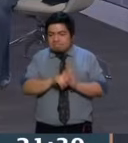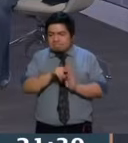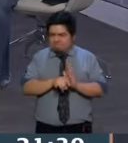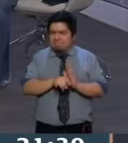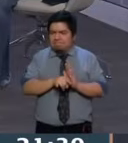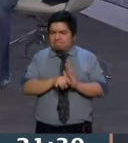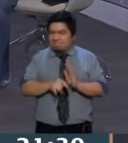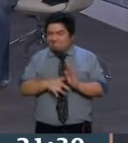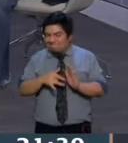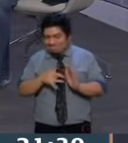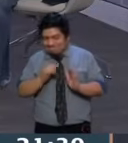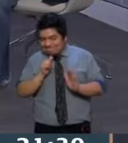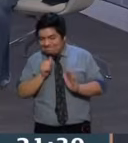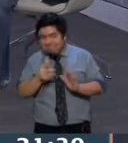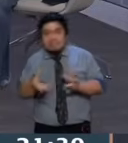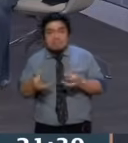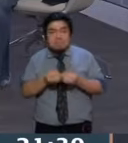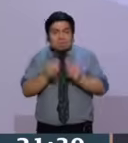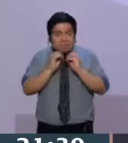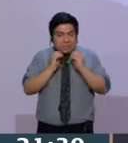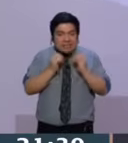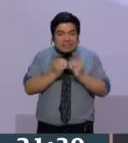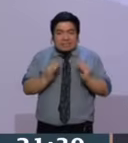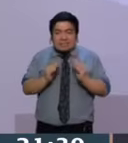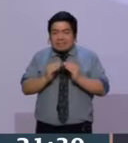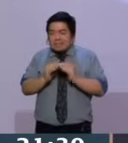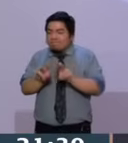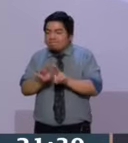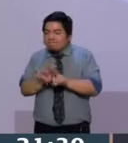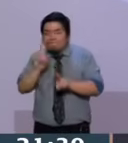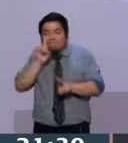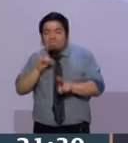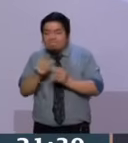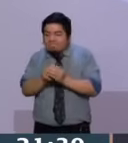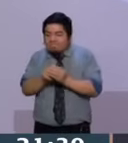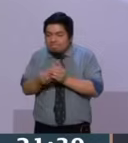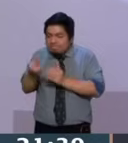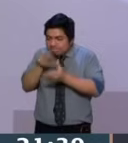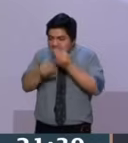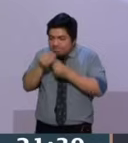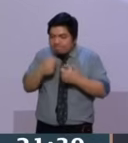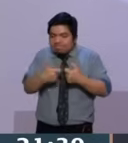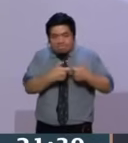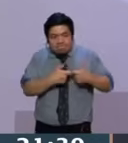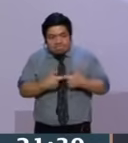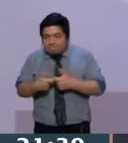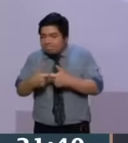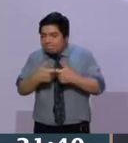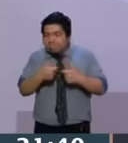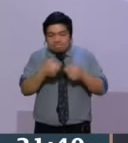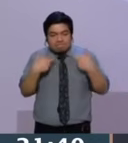una inconsciencia se tuvieron que organizar para irse a la casa de una vecina a seguir tomando sus clases y entre todos se hacen cooperacha para pagarle a